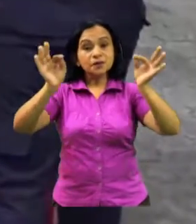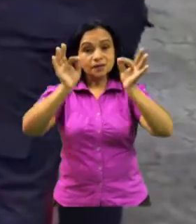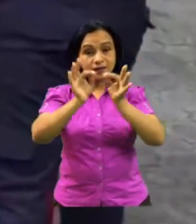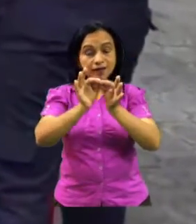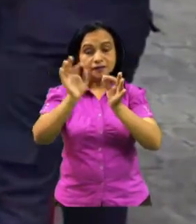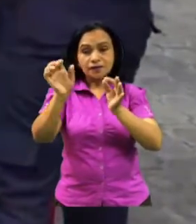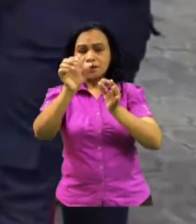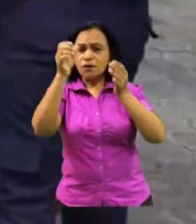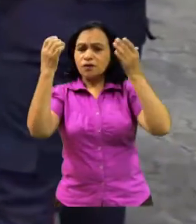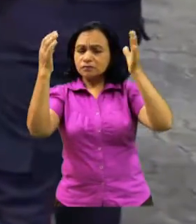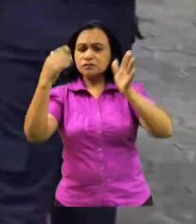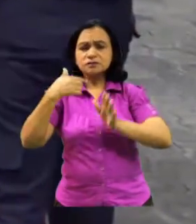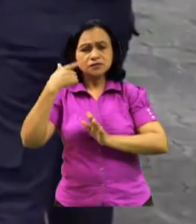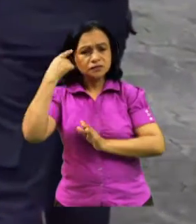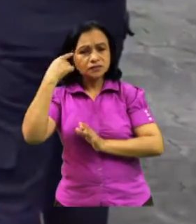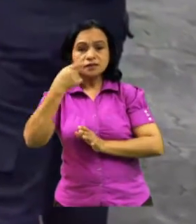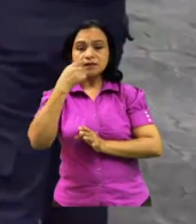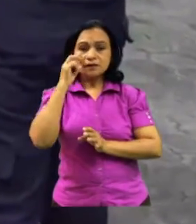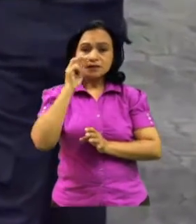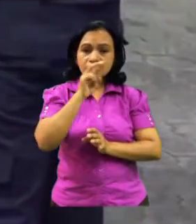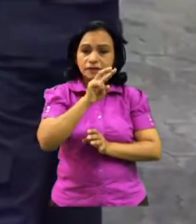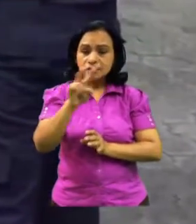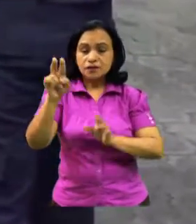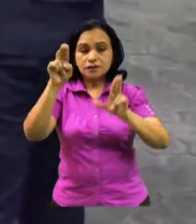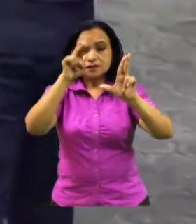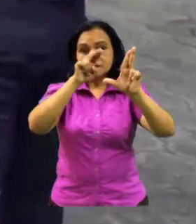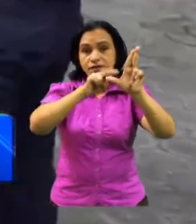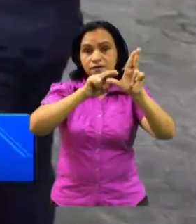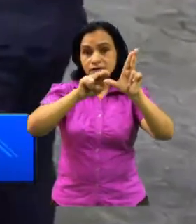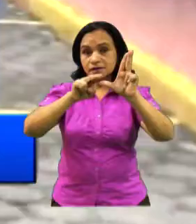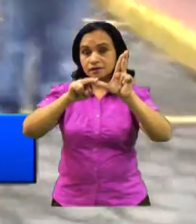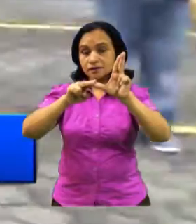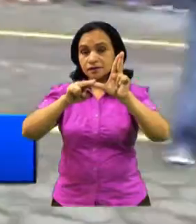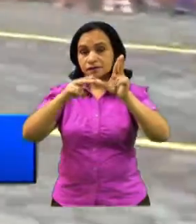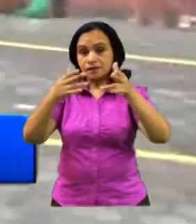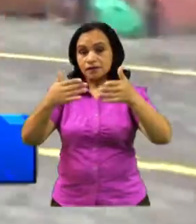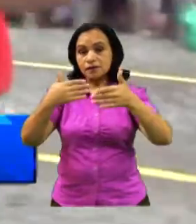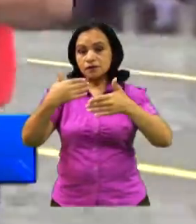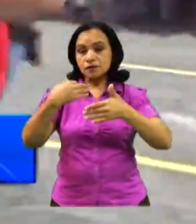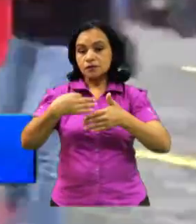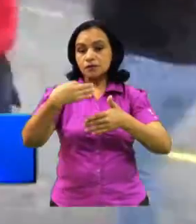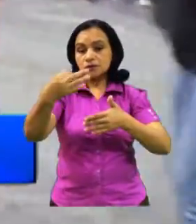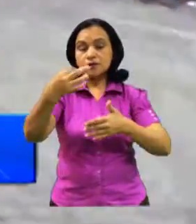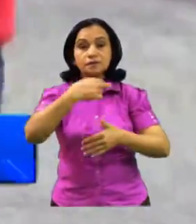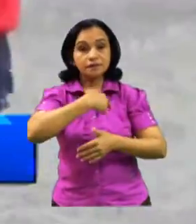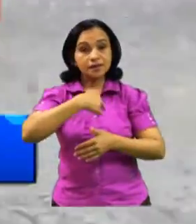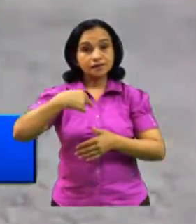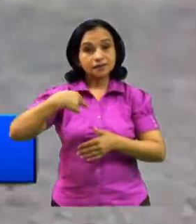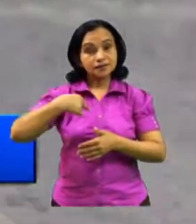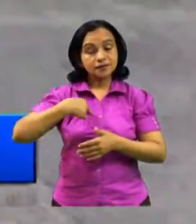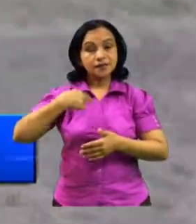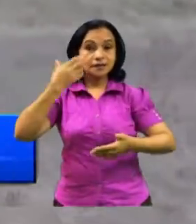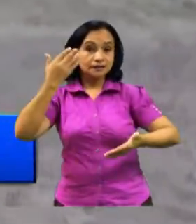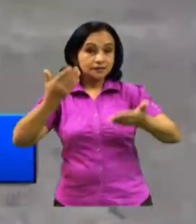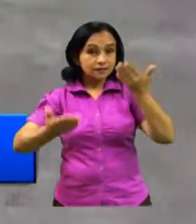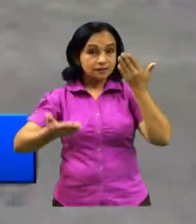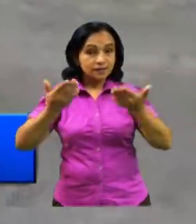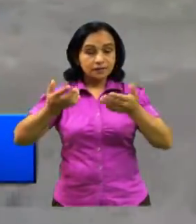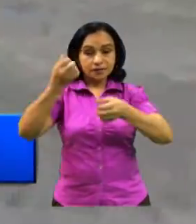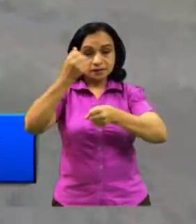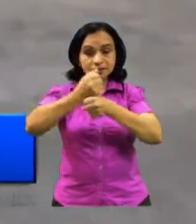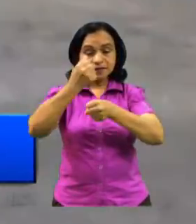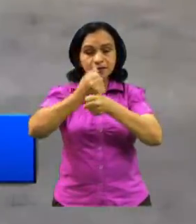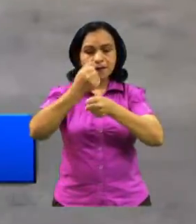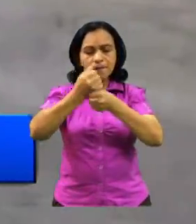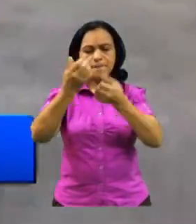Ahora, hay otras cosas que hemos visto con el SINAPREP y que están próximas a realizarse. Posiblemente se trabaje